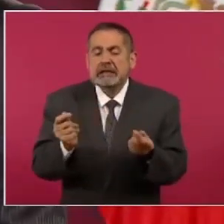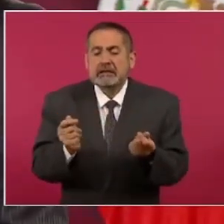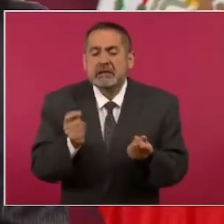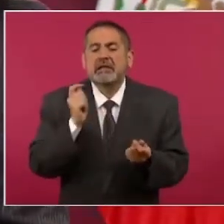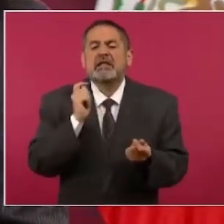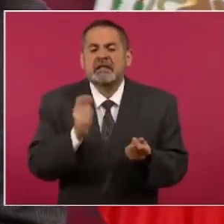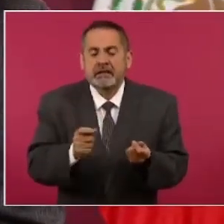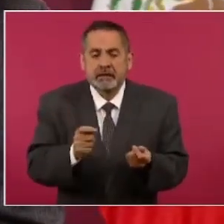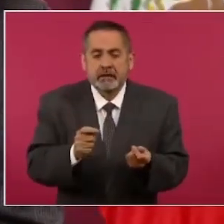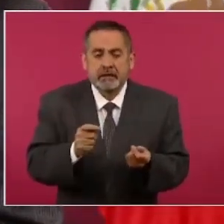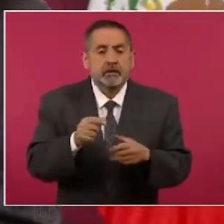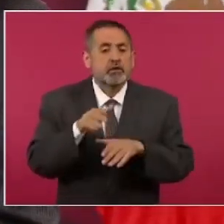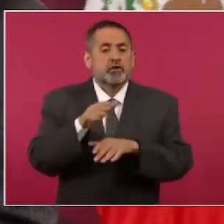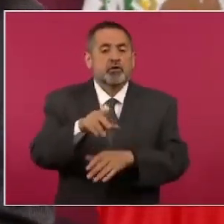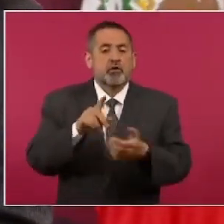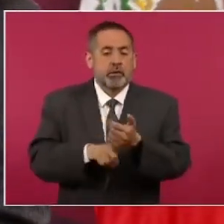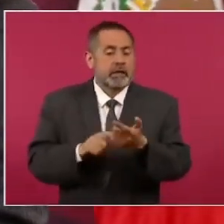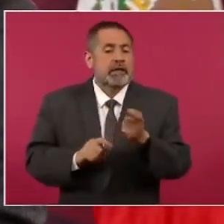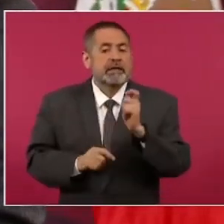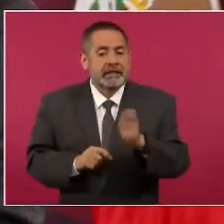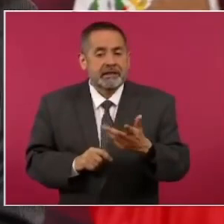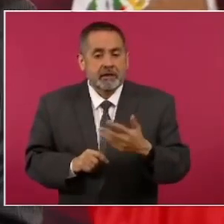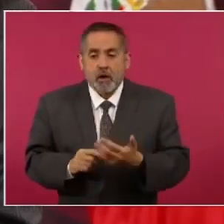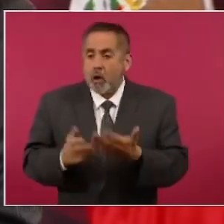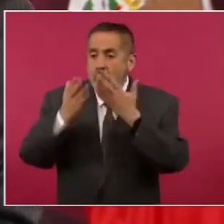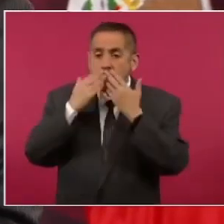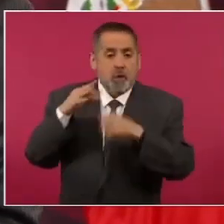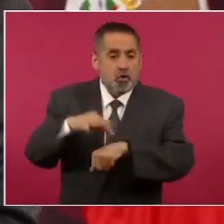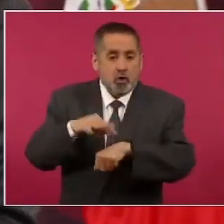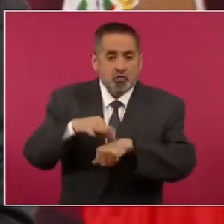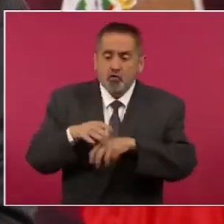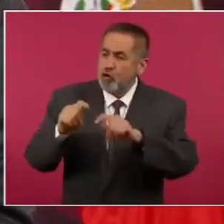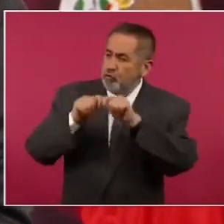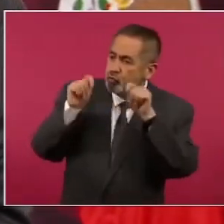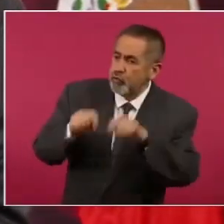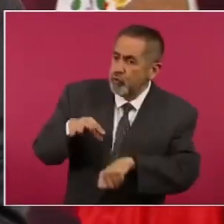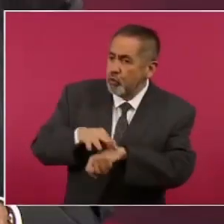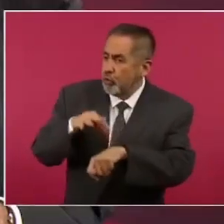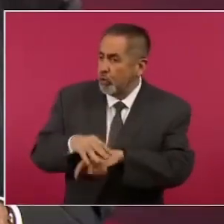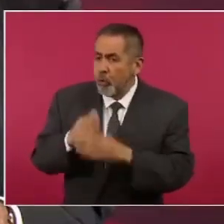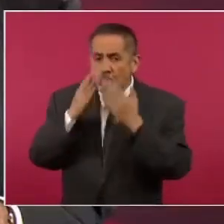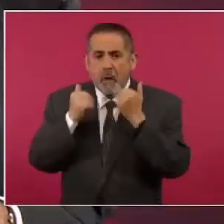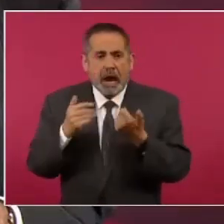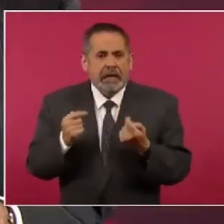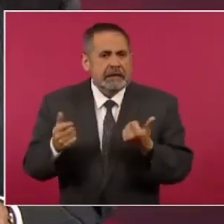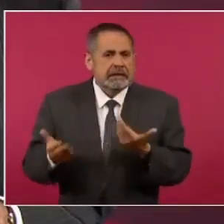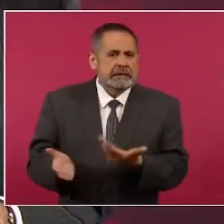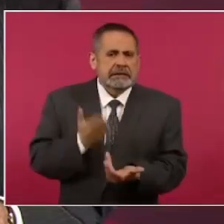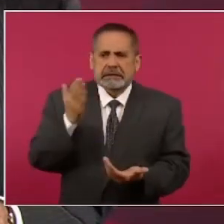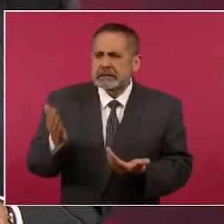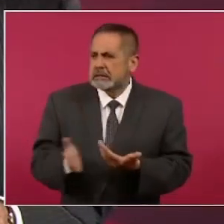que tiene que ver con la falta de médicos en nuestro país